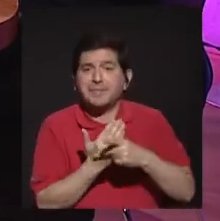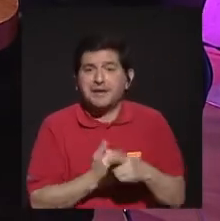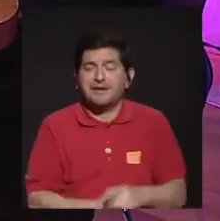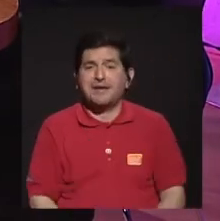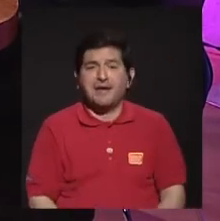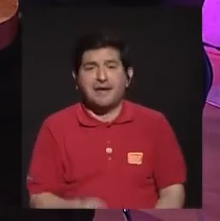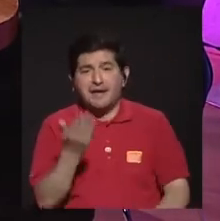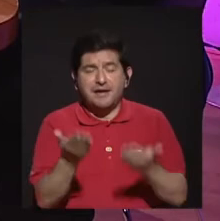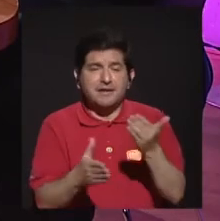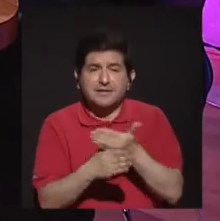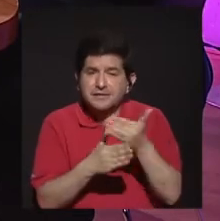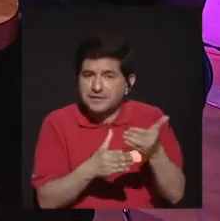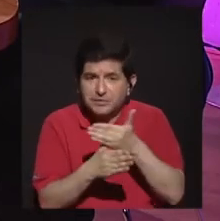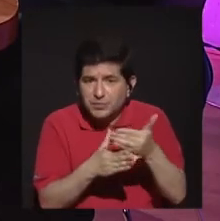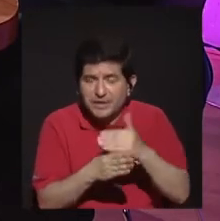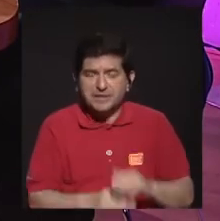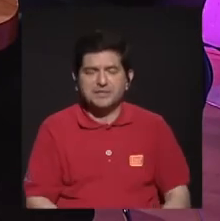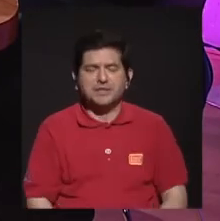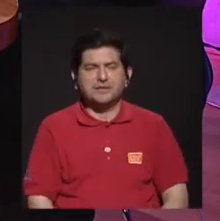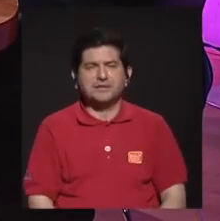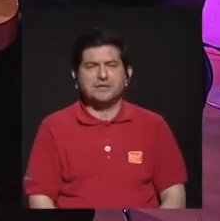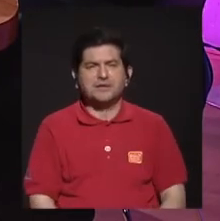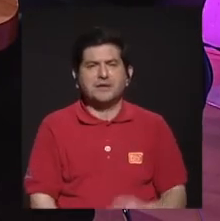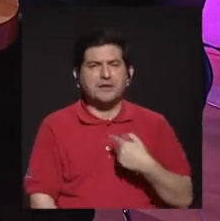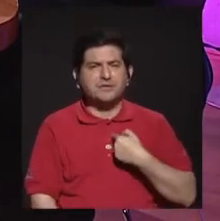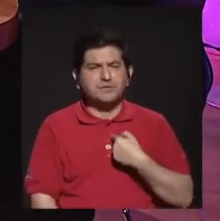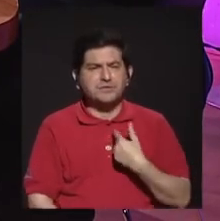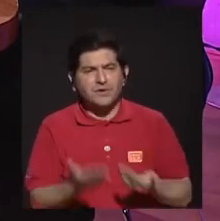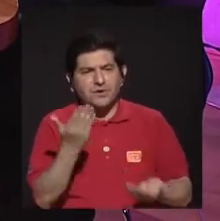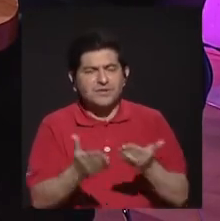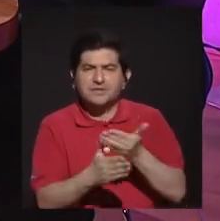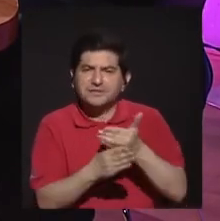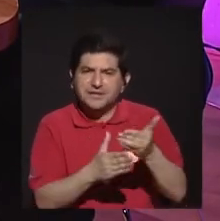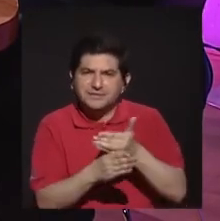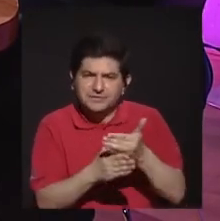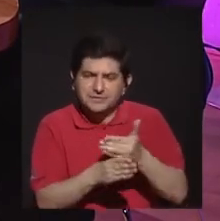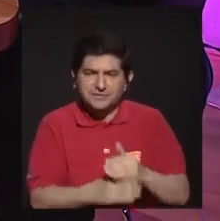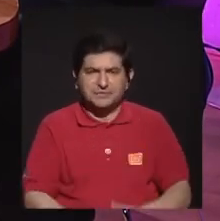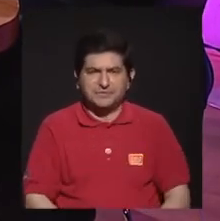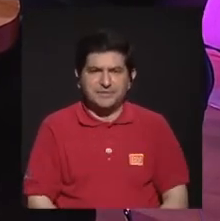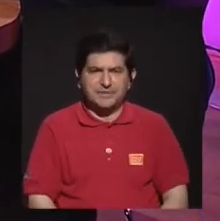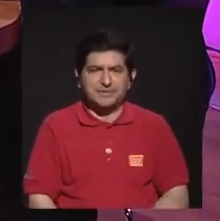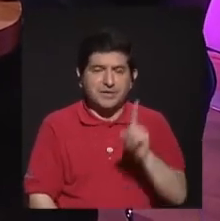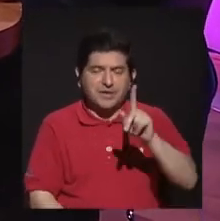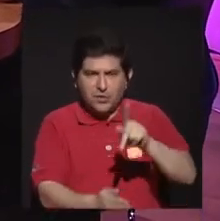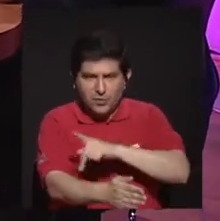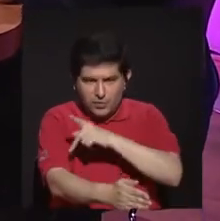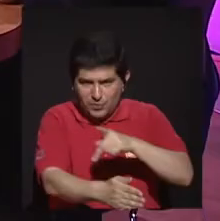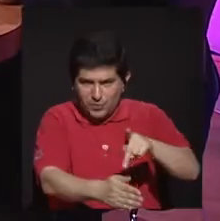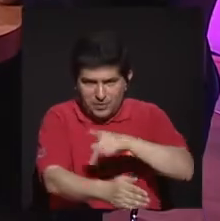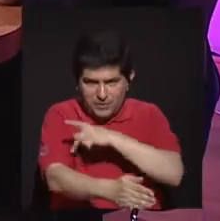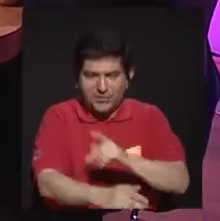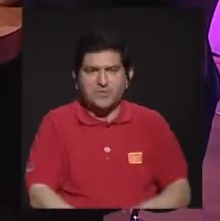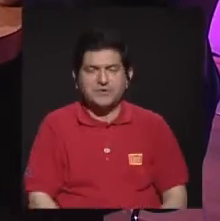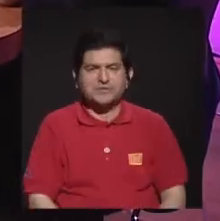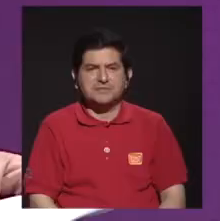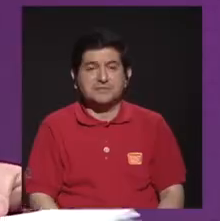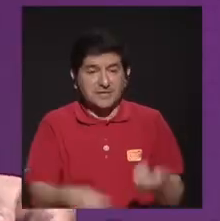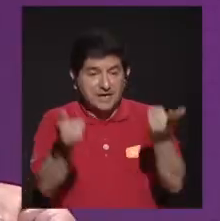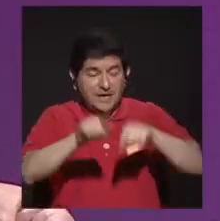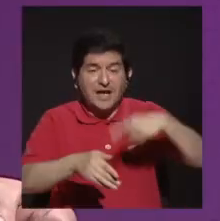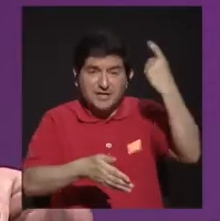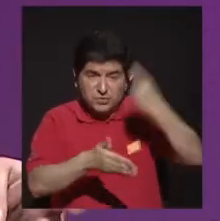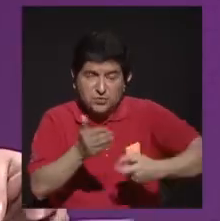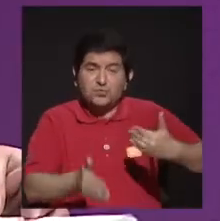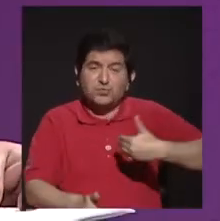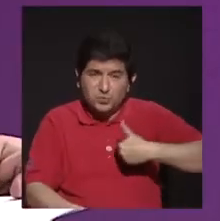quiera compartir. Yo quiero compartirles una poesía que los casos duros que se dan